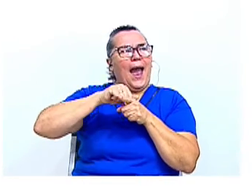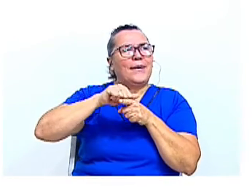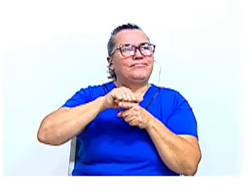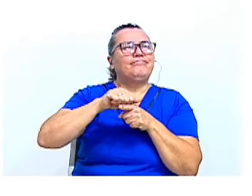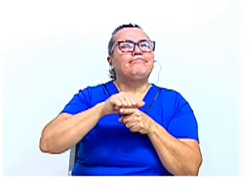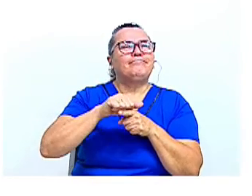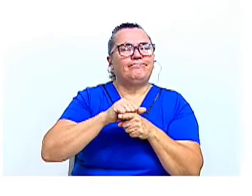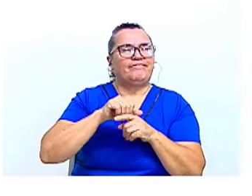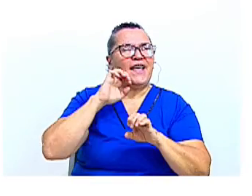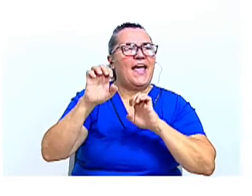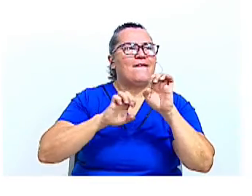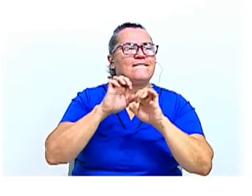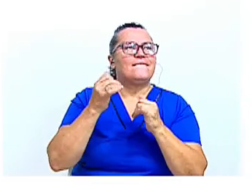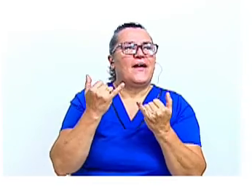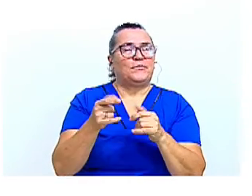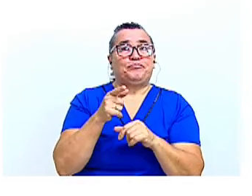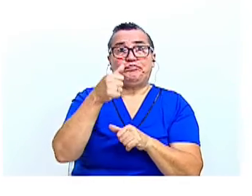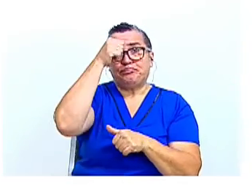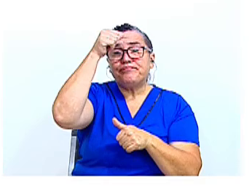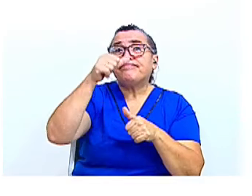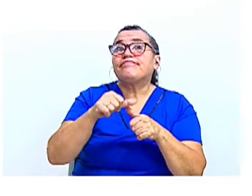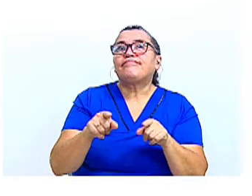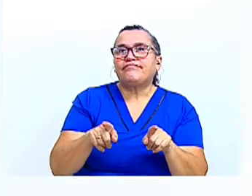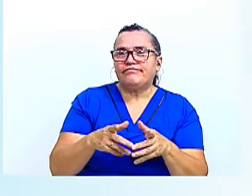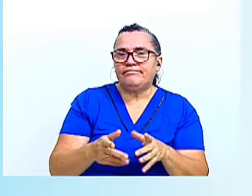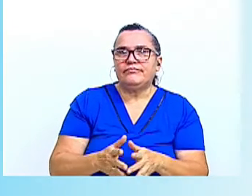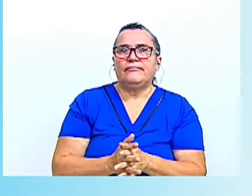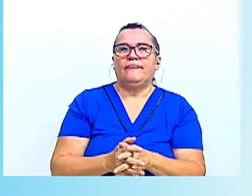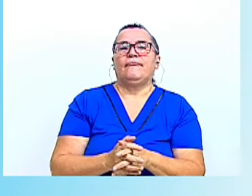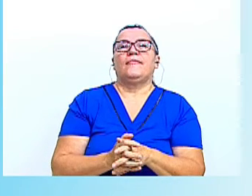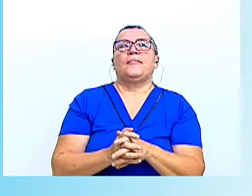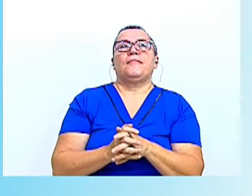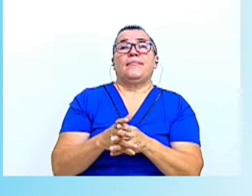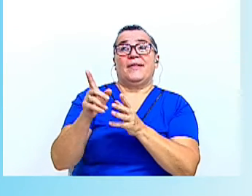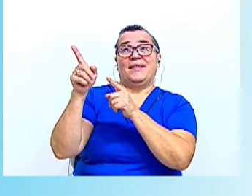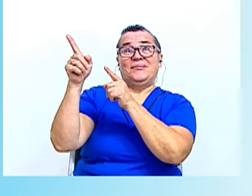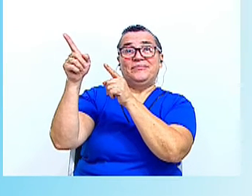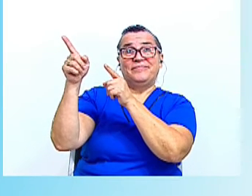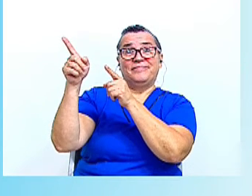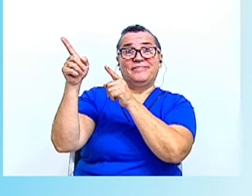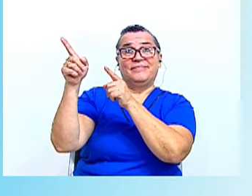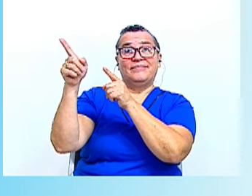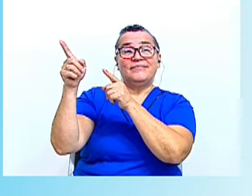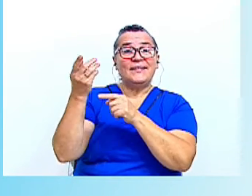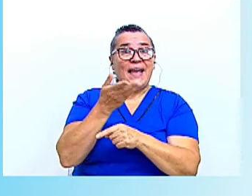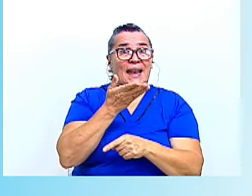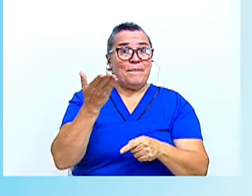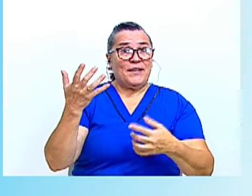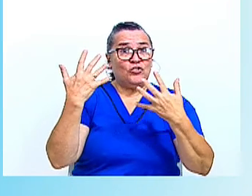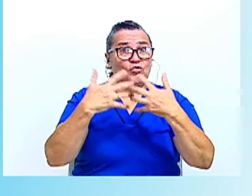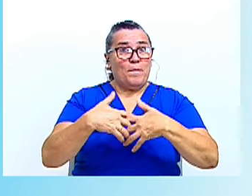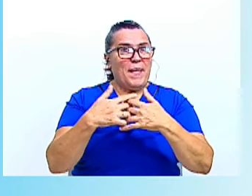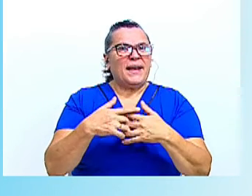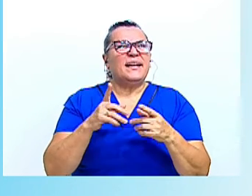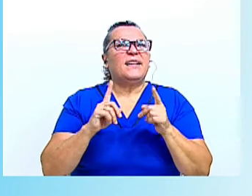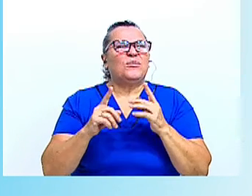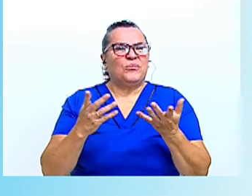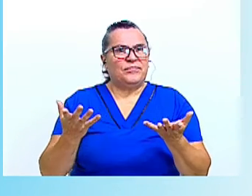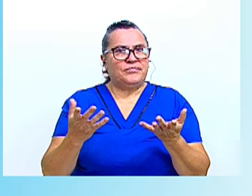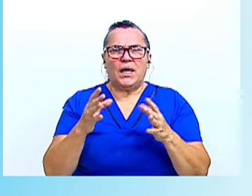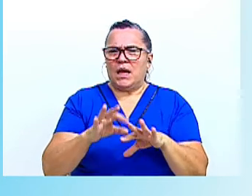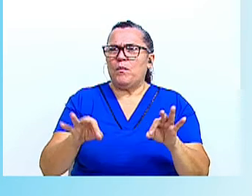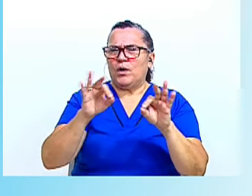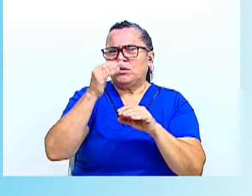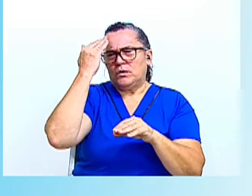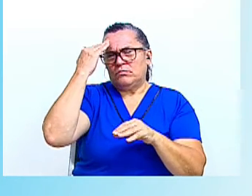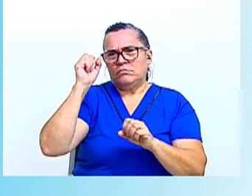algunas evaluaciones. Recordemos algo. Ok, los elementos de una máquina. Es importante que lo tengan